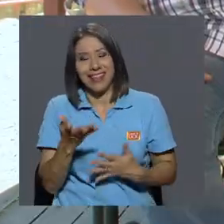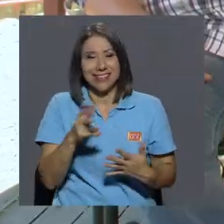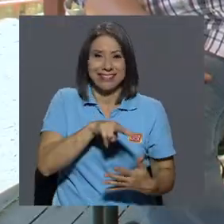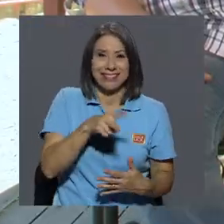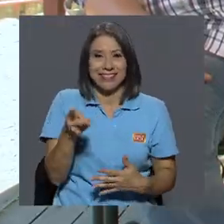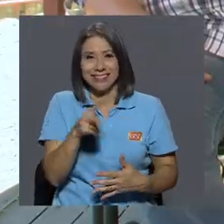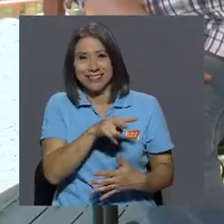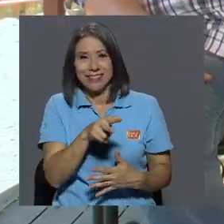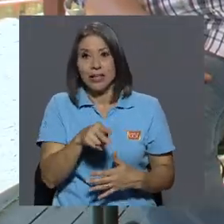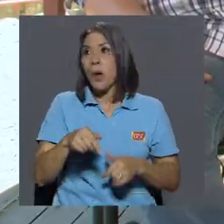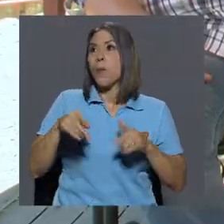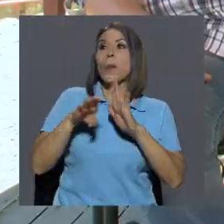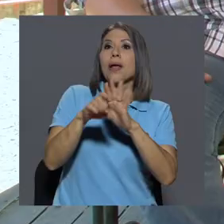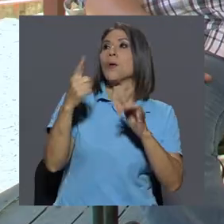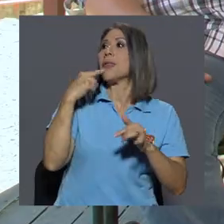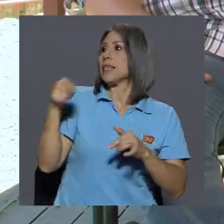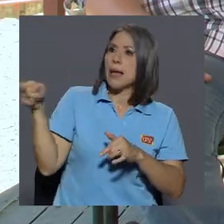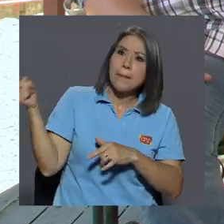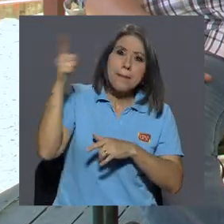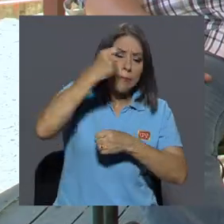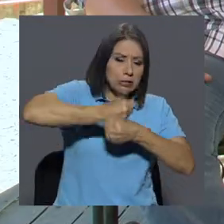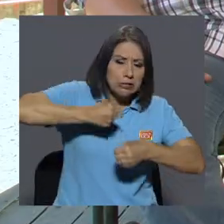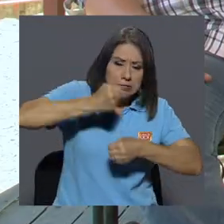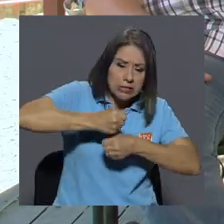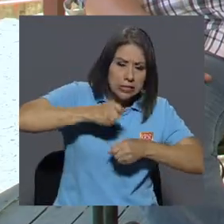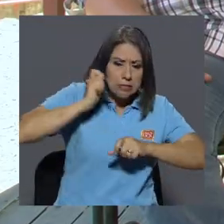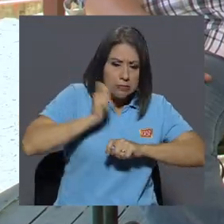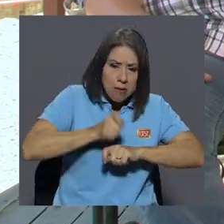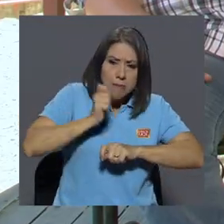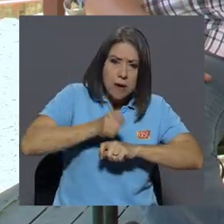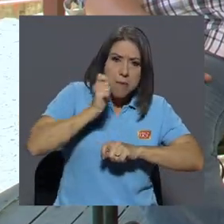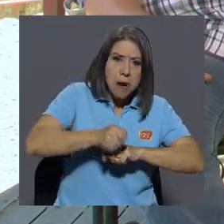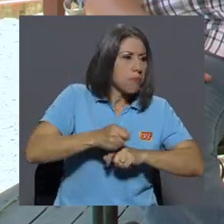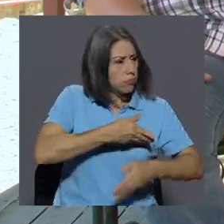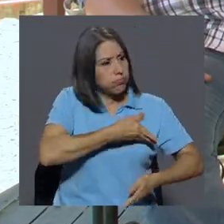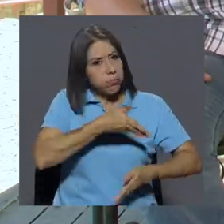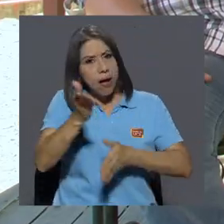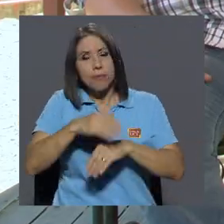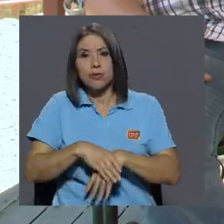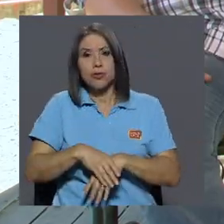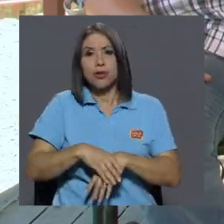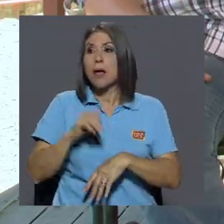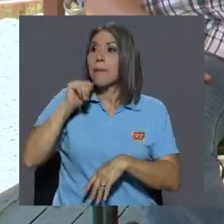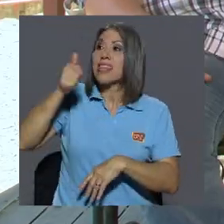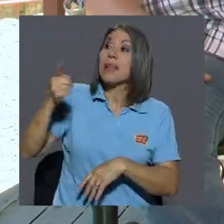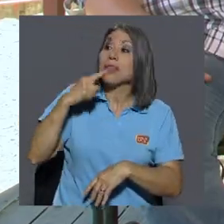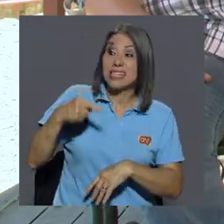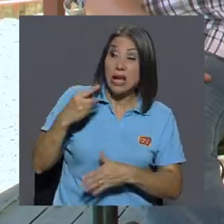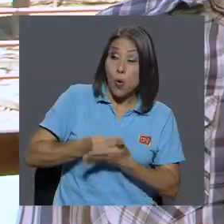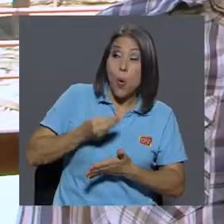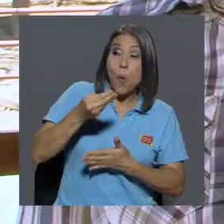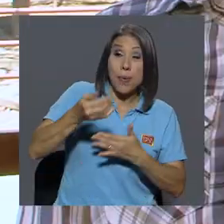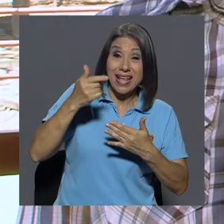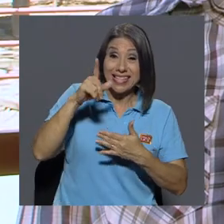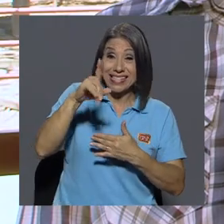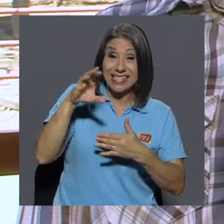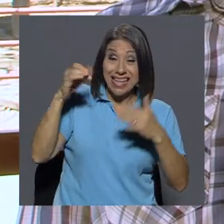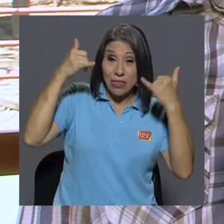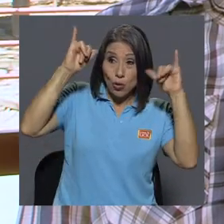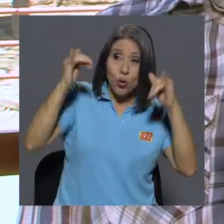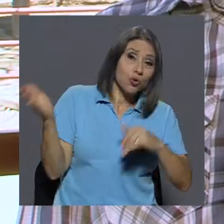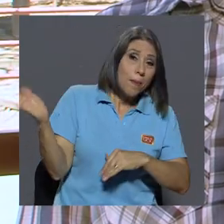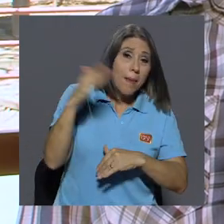Hoy me decía, hay que ir a hacer una cerca, hay que ir a hacer una cerca. Mañana me decía, compré 100 toros, hay que irlos a traer, hay que irlos a